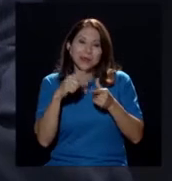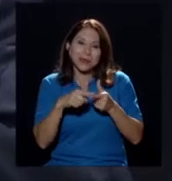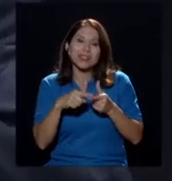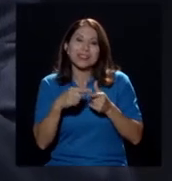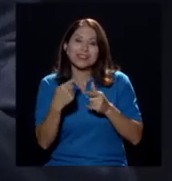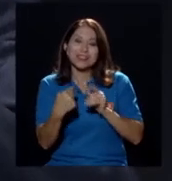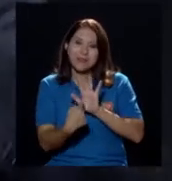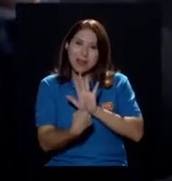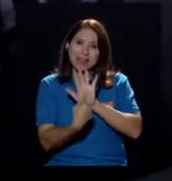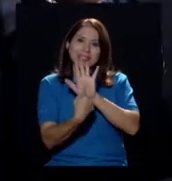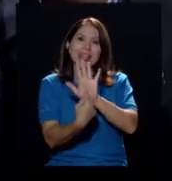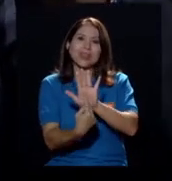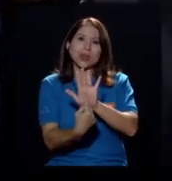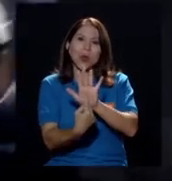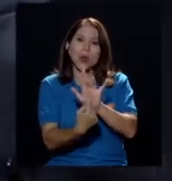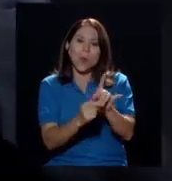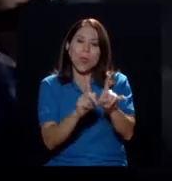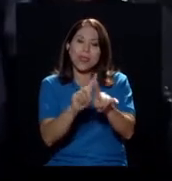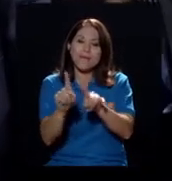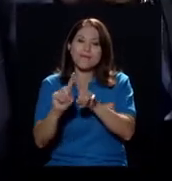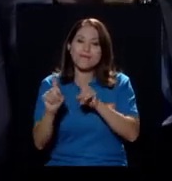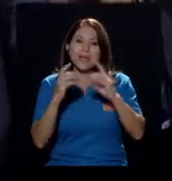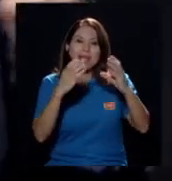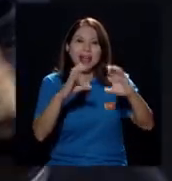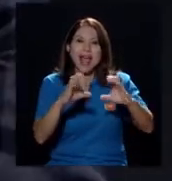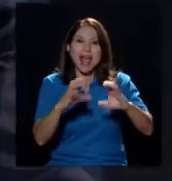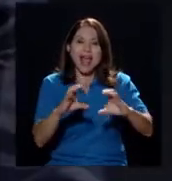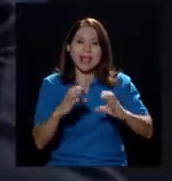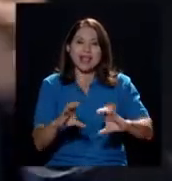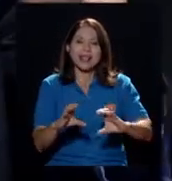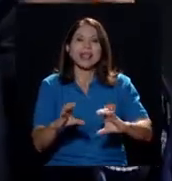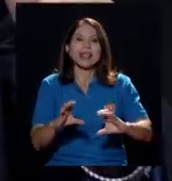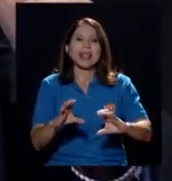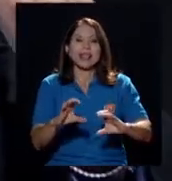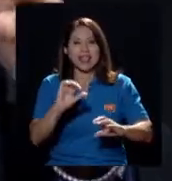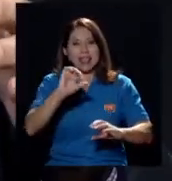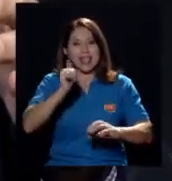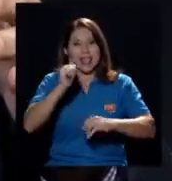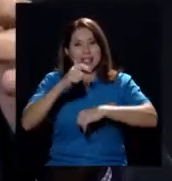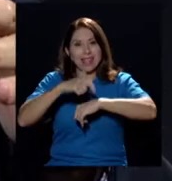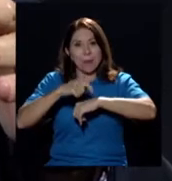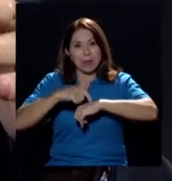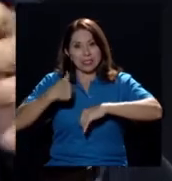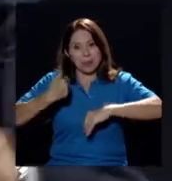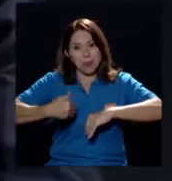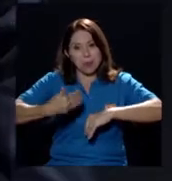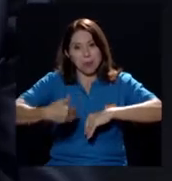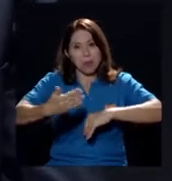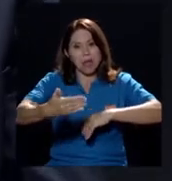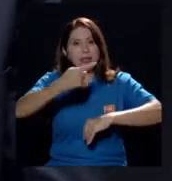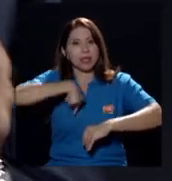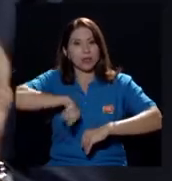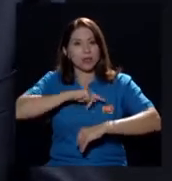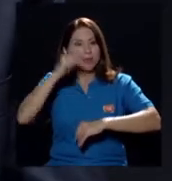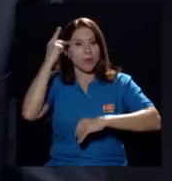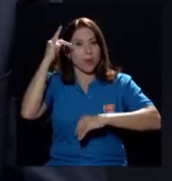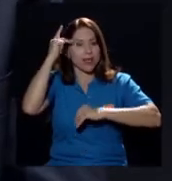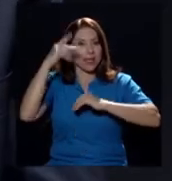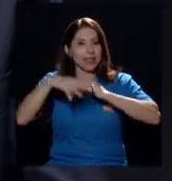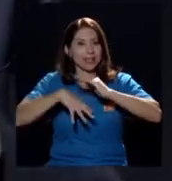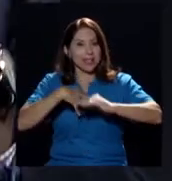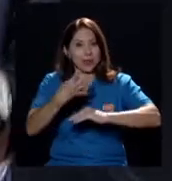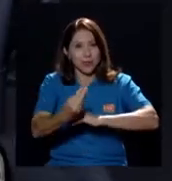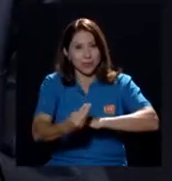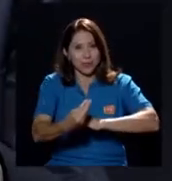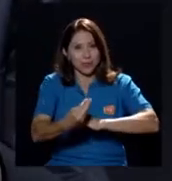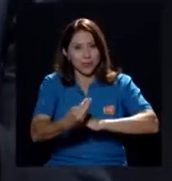digamos tipología o clasificación de 10 etapas de la política exterior nuestra haciendo referencia a